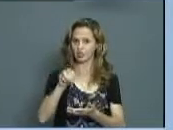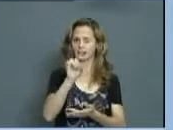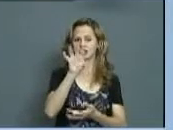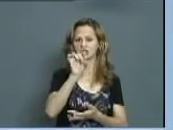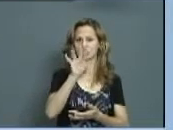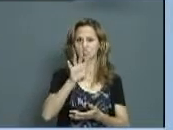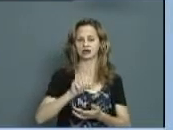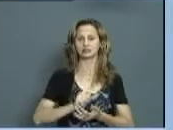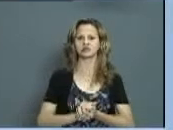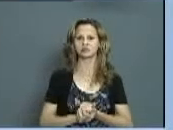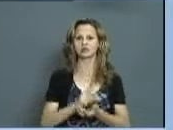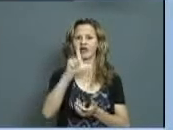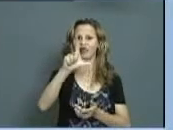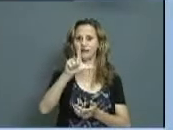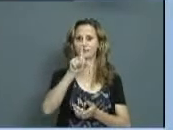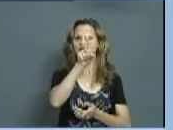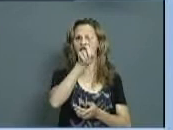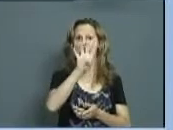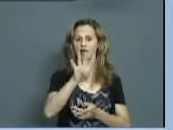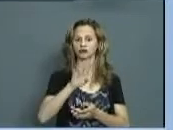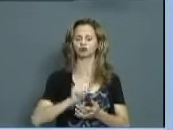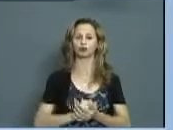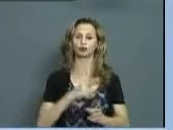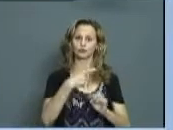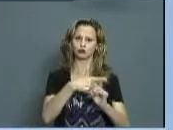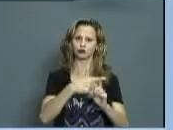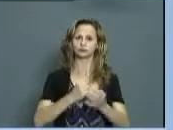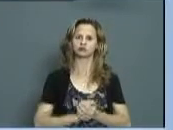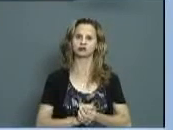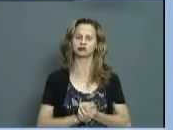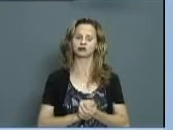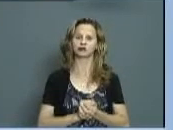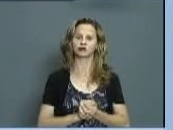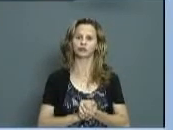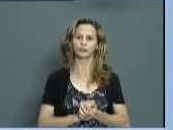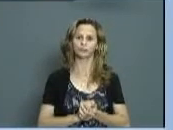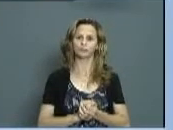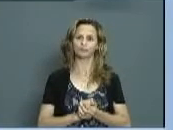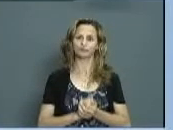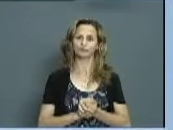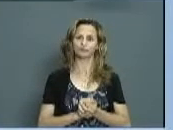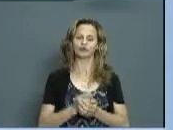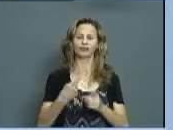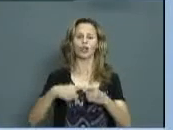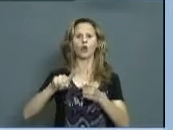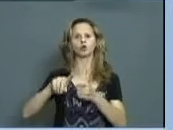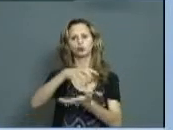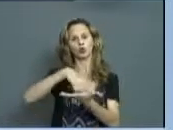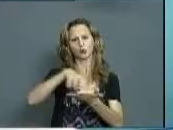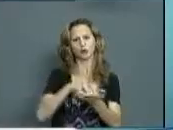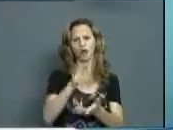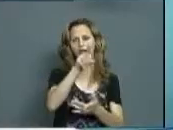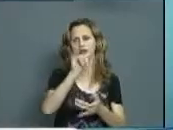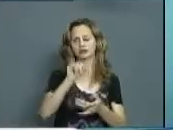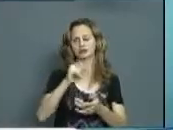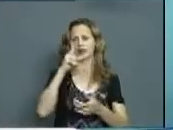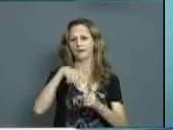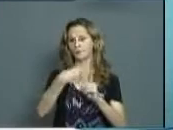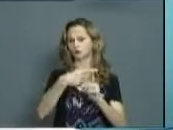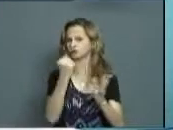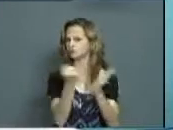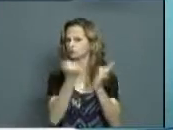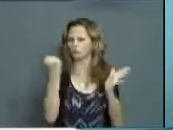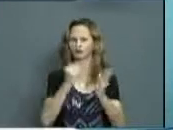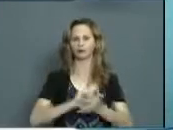confirmados. Área de salud, Levisa, 14 diagnosticados. Área de salud, Roberto Escudero, 6 pacientes. Todos son contactos de confirmados. El municipio de